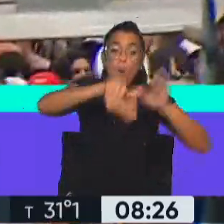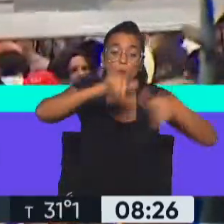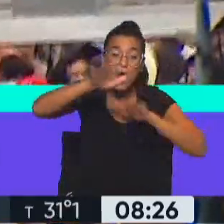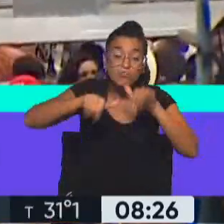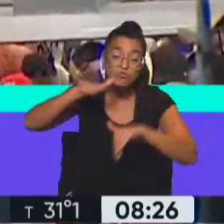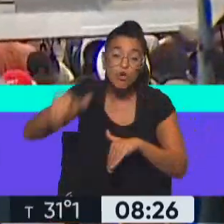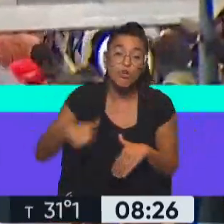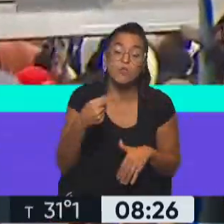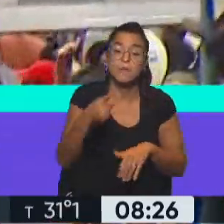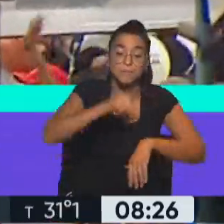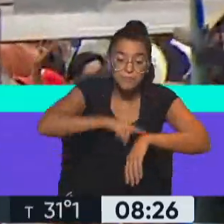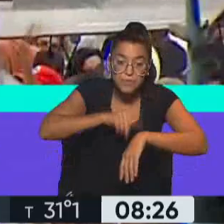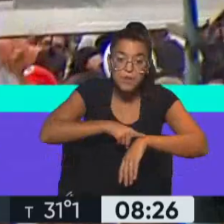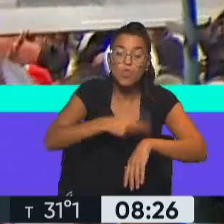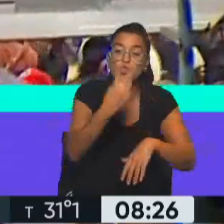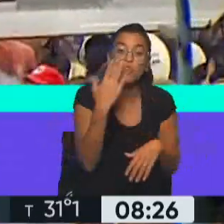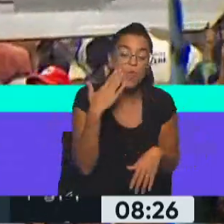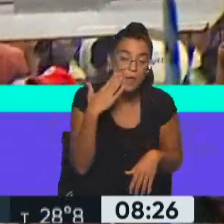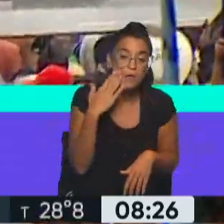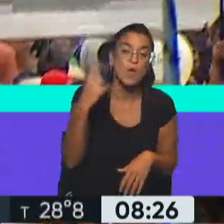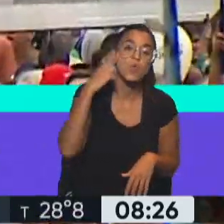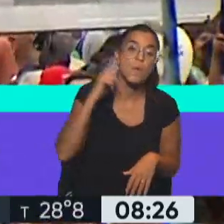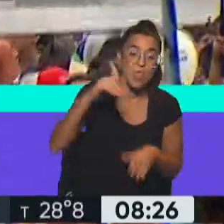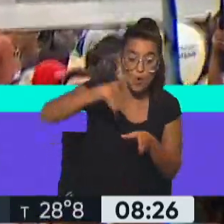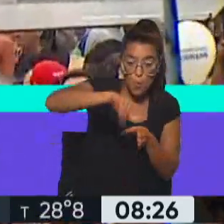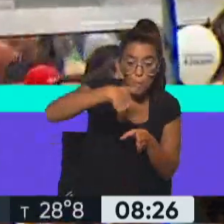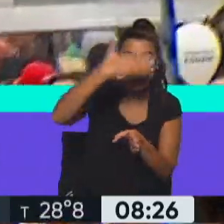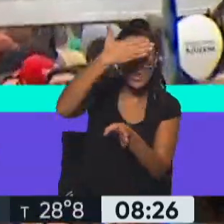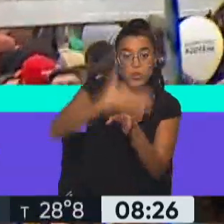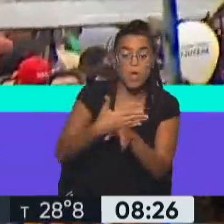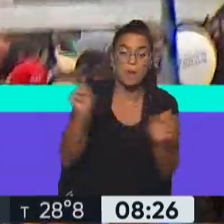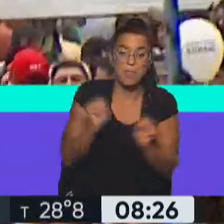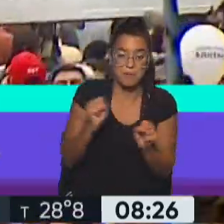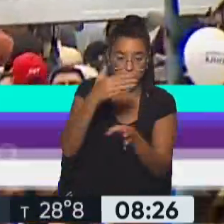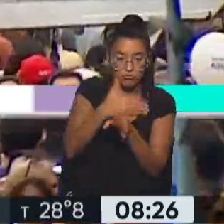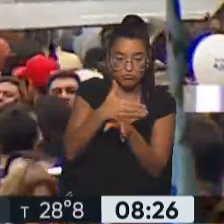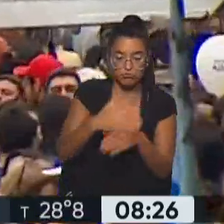a partir de la hora 14 en 9 de julio y Avenida de Mayo.